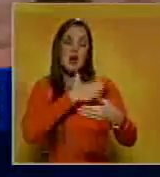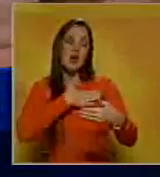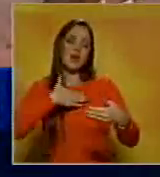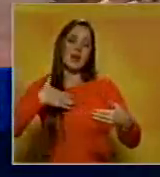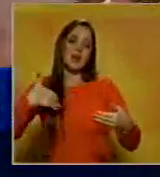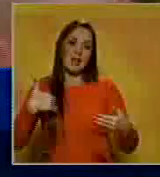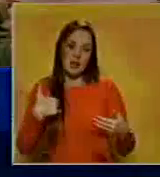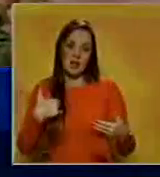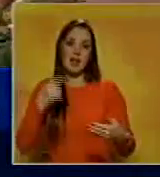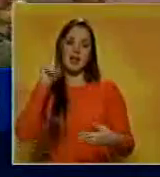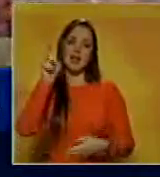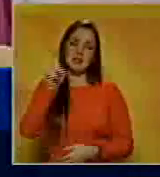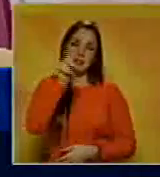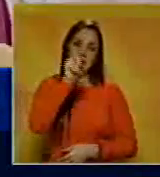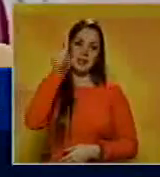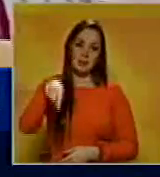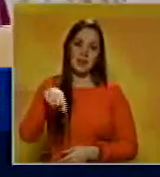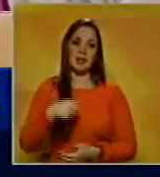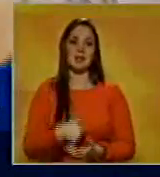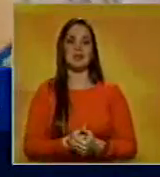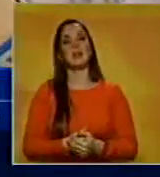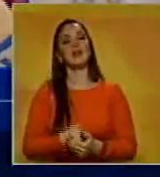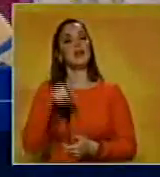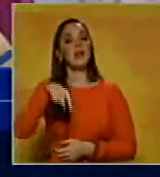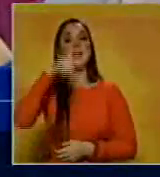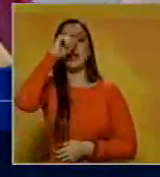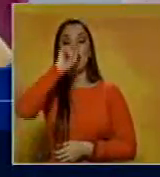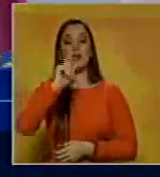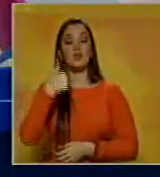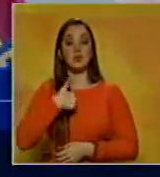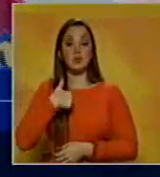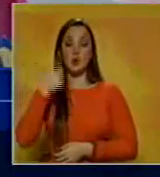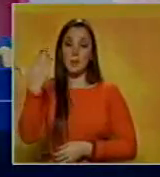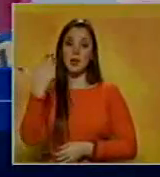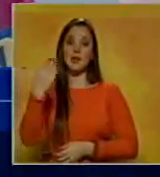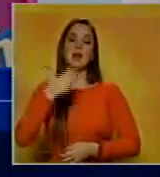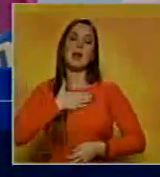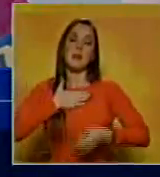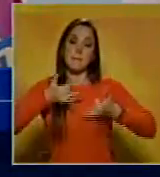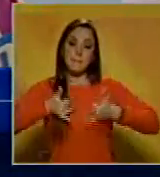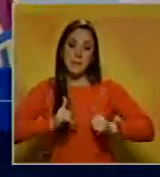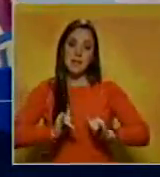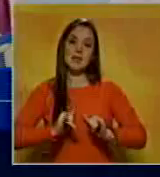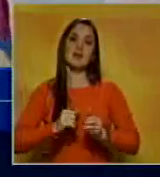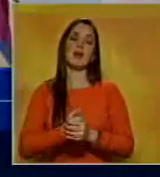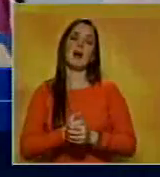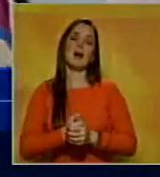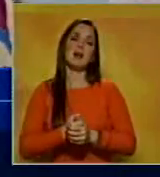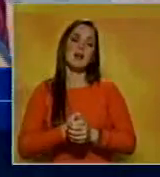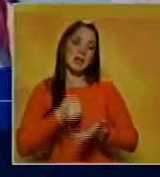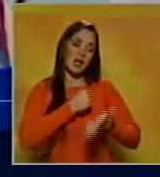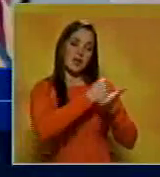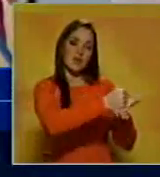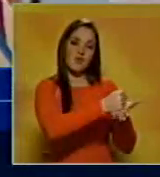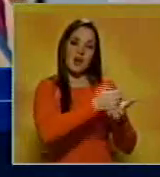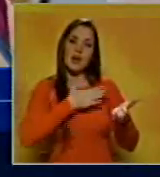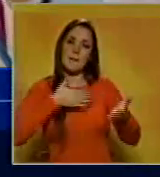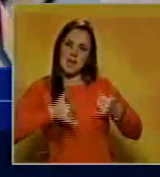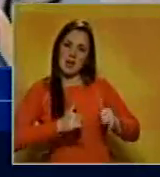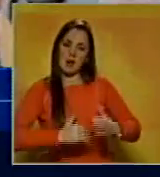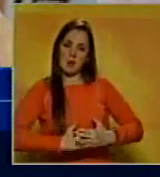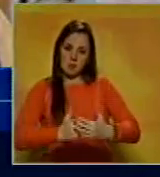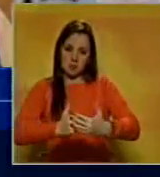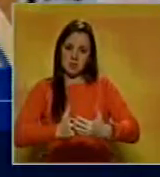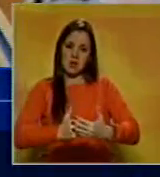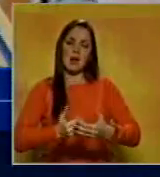deseos y necesidades. No, no, y este año fue que le pedí por mi hija, o sea, que la ayudara en su parto, que